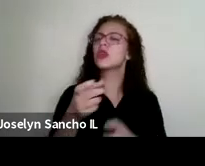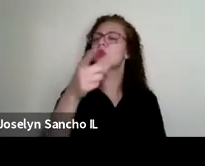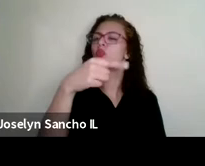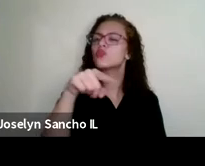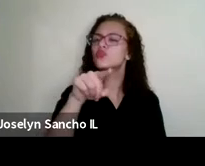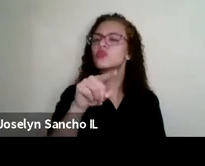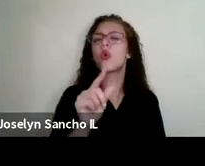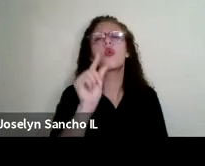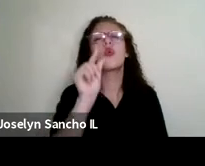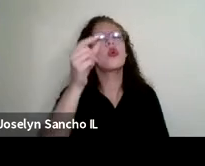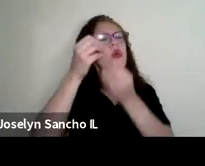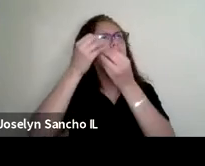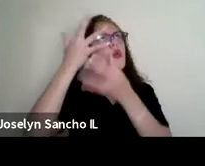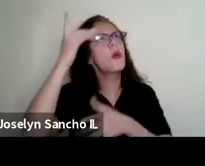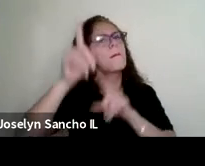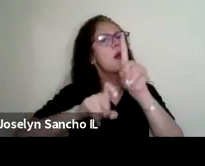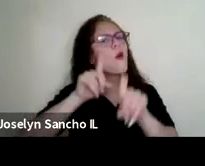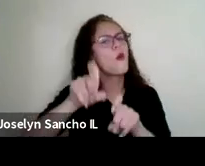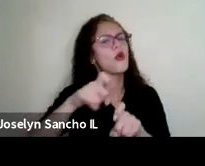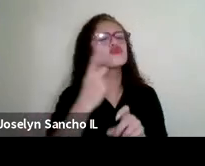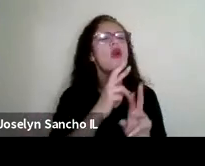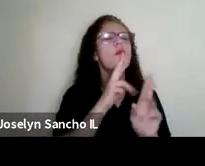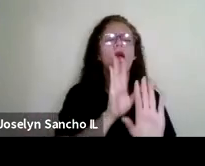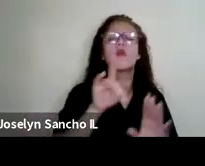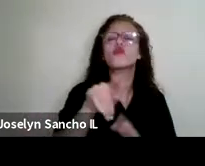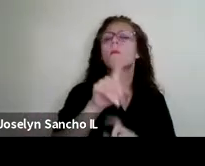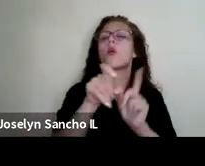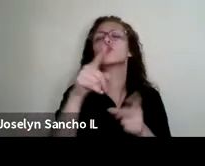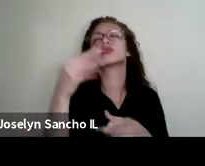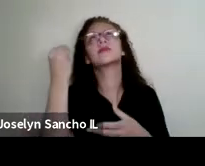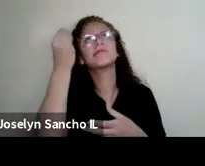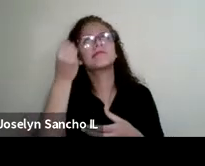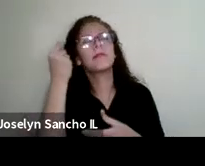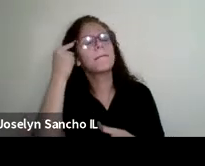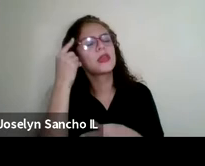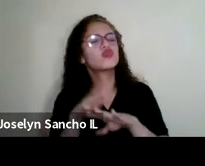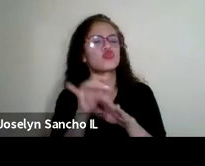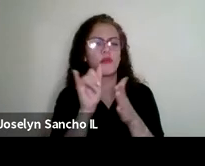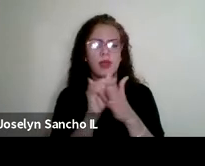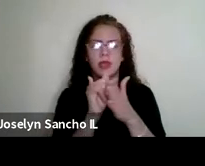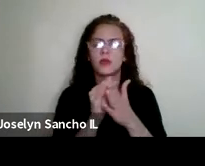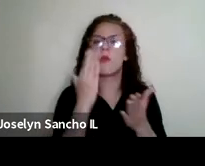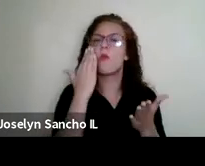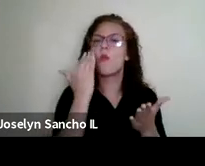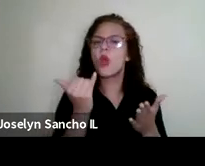ustedes un montón de preguntas más que las respuestas, ¿verdad? Para que reflexionemos sobre esto. ¿Por qué es que las ciencias